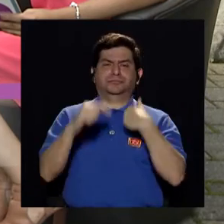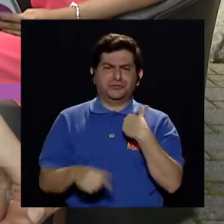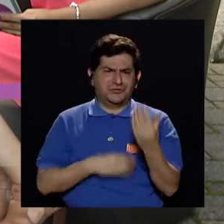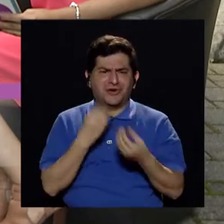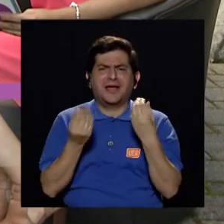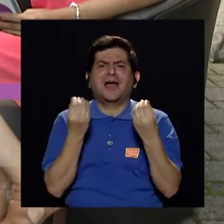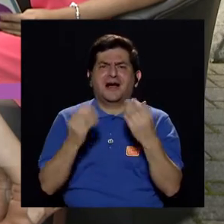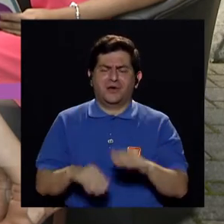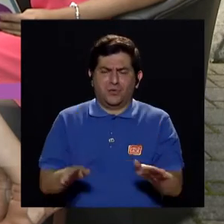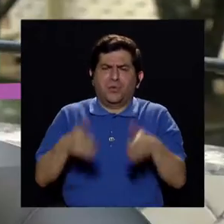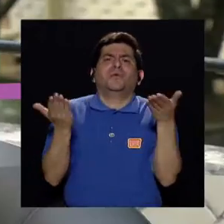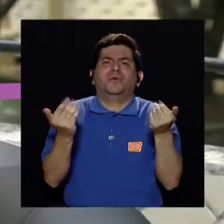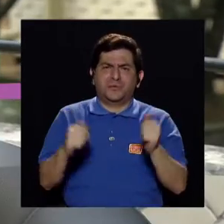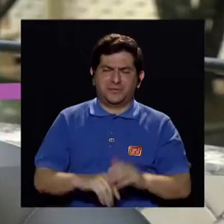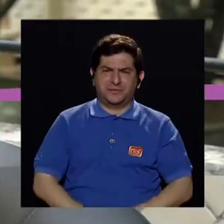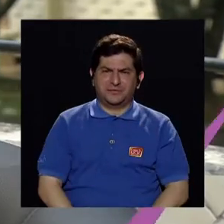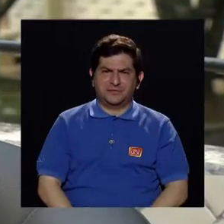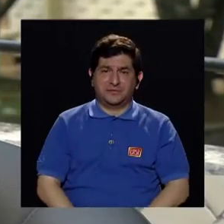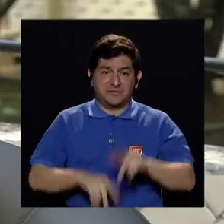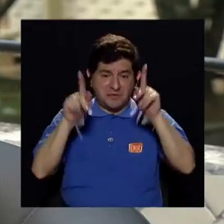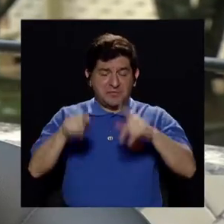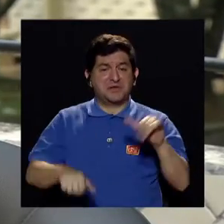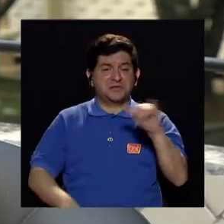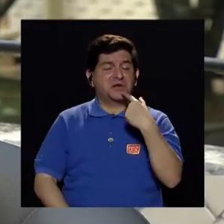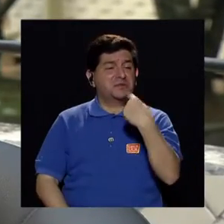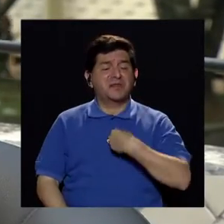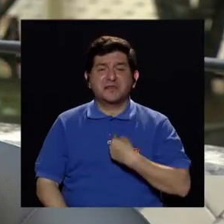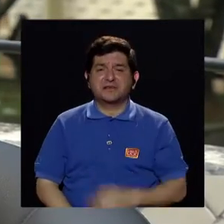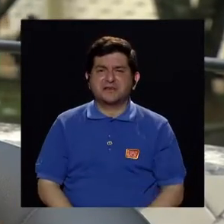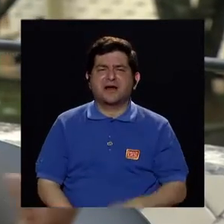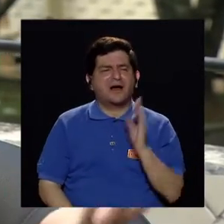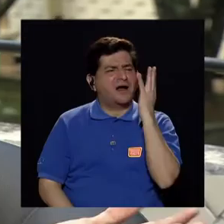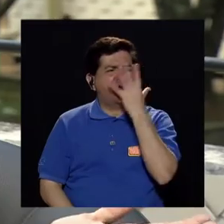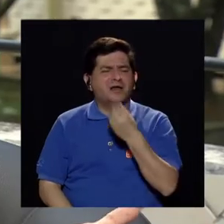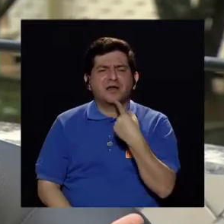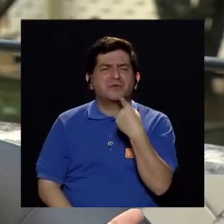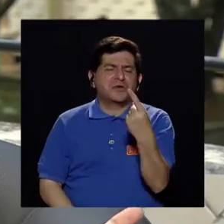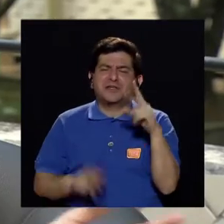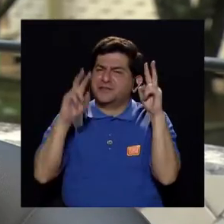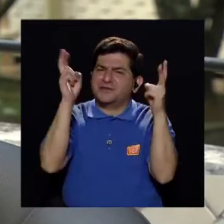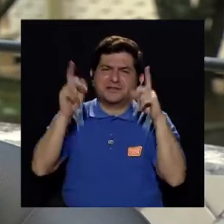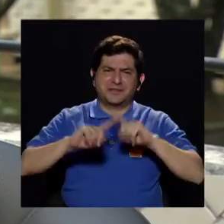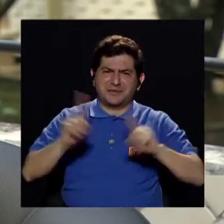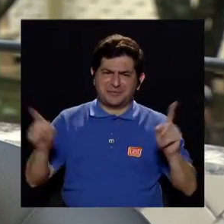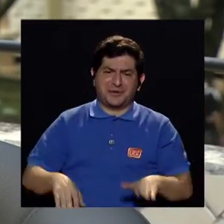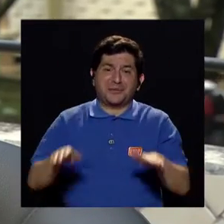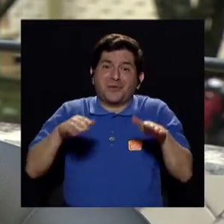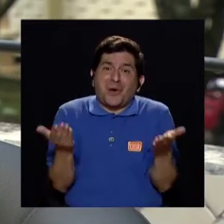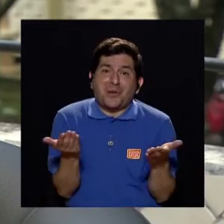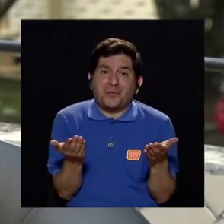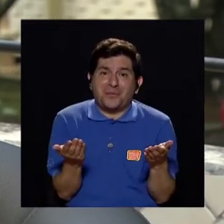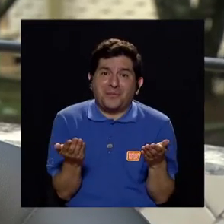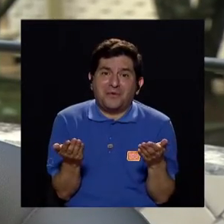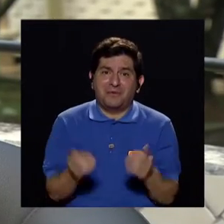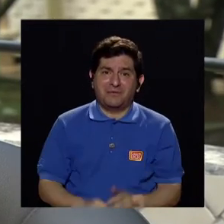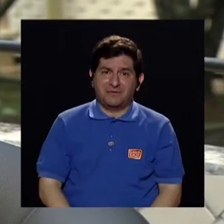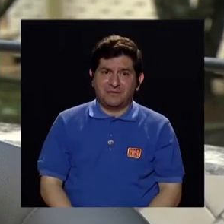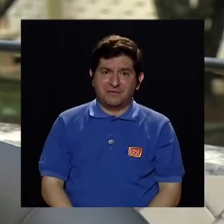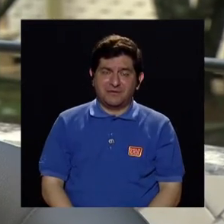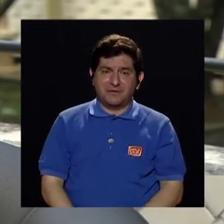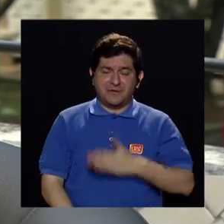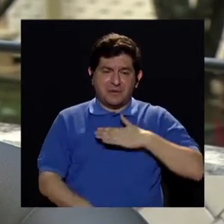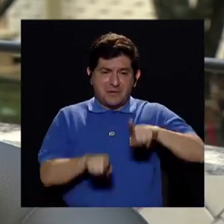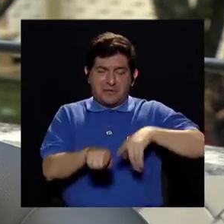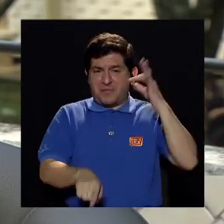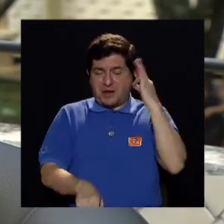¿Cómo hago para despertar? Porque también la gente me dice, bueno, Paula, es que qué lindo todos estos temas, pero ¿cómo? Cuando llega